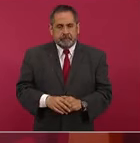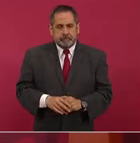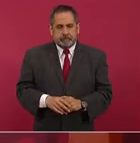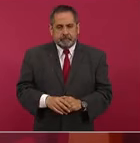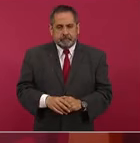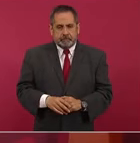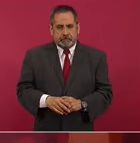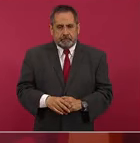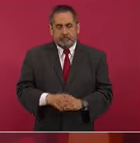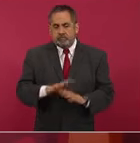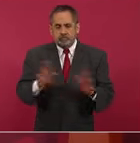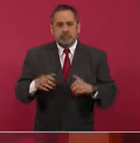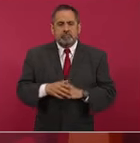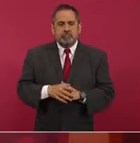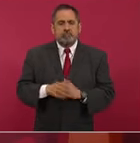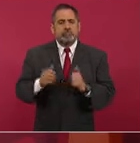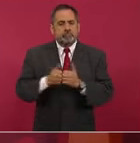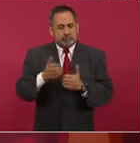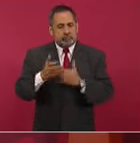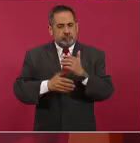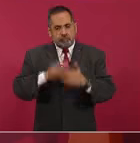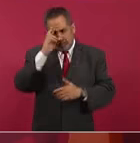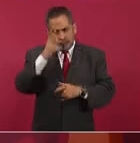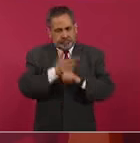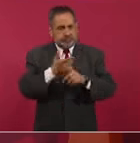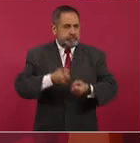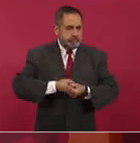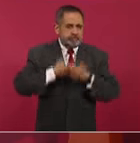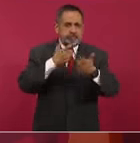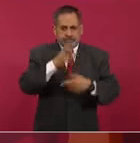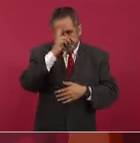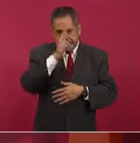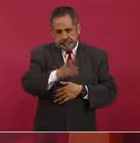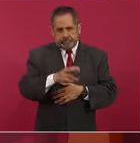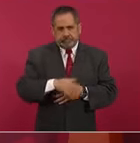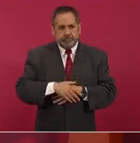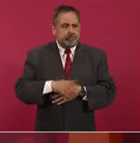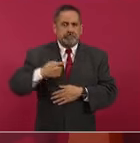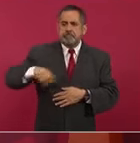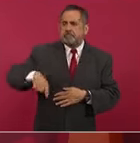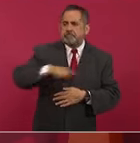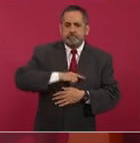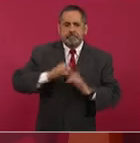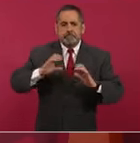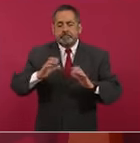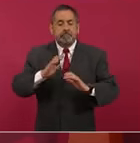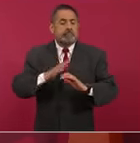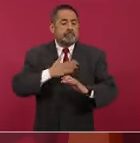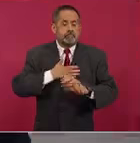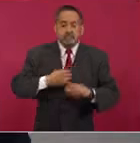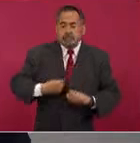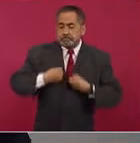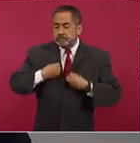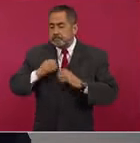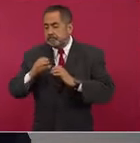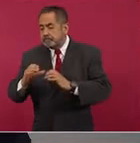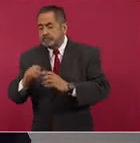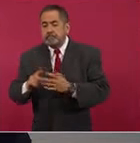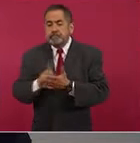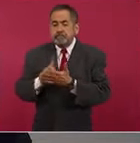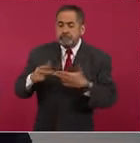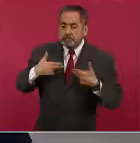Y vamos siempre a ser muy respetuosos de la libertad de expresión y a cuidar la vida, garantizar los derechos